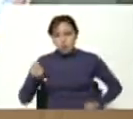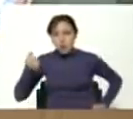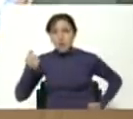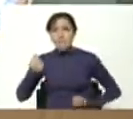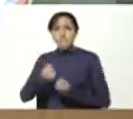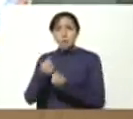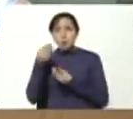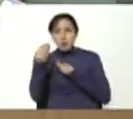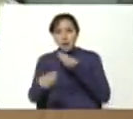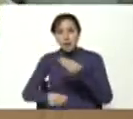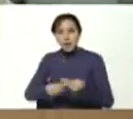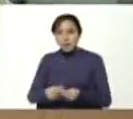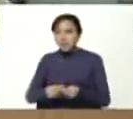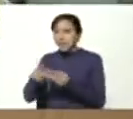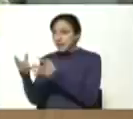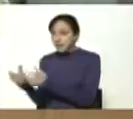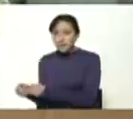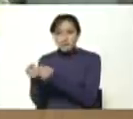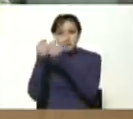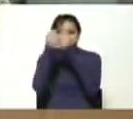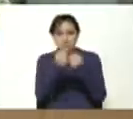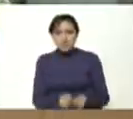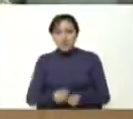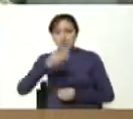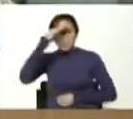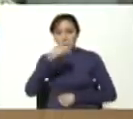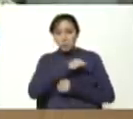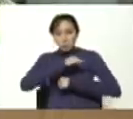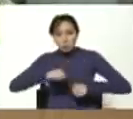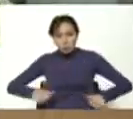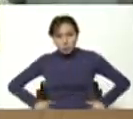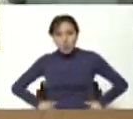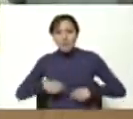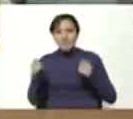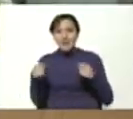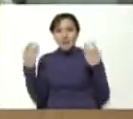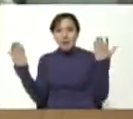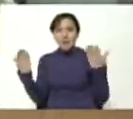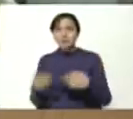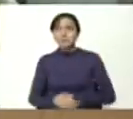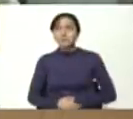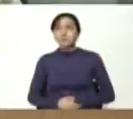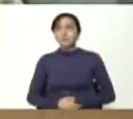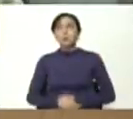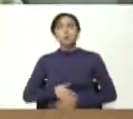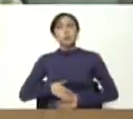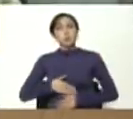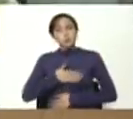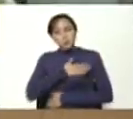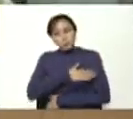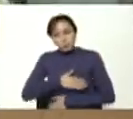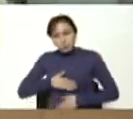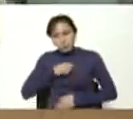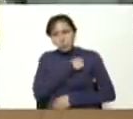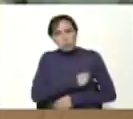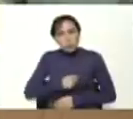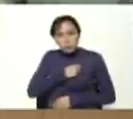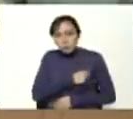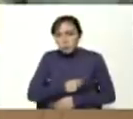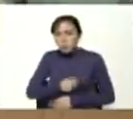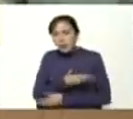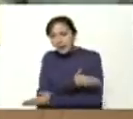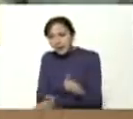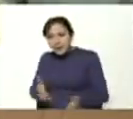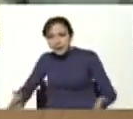la entrega de nuestros hermanos combatientes. Expresamos solidaridad incondicional